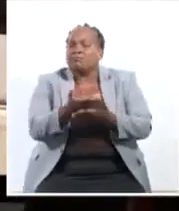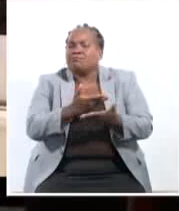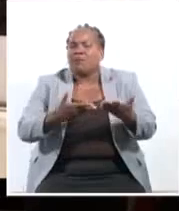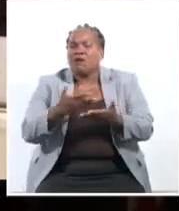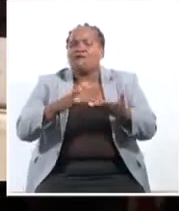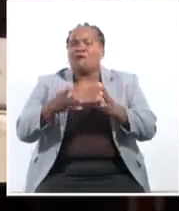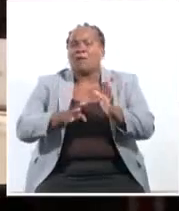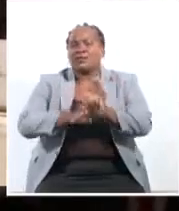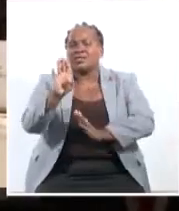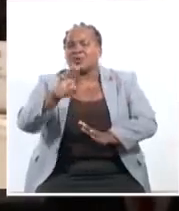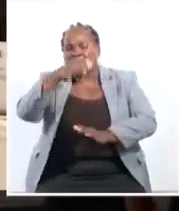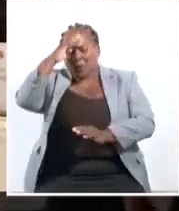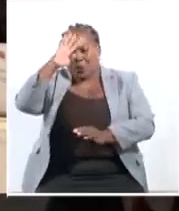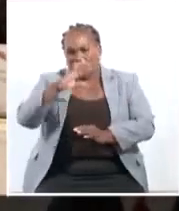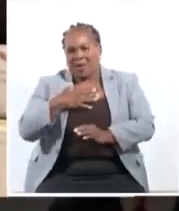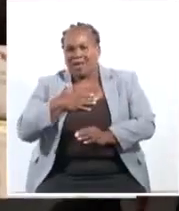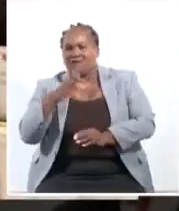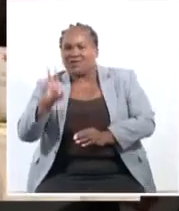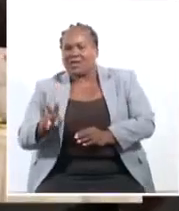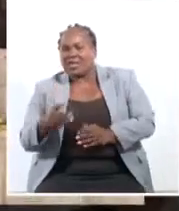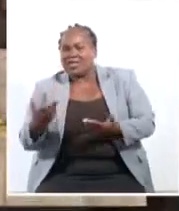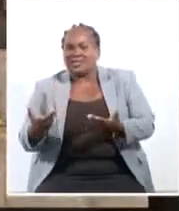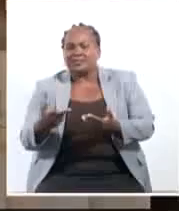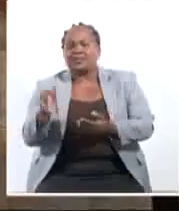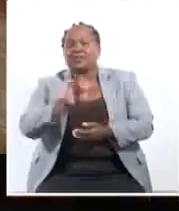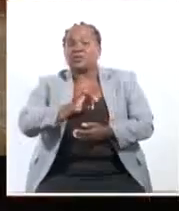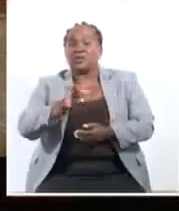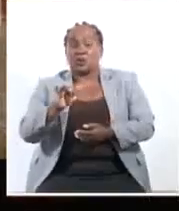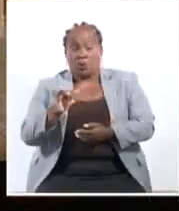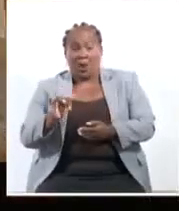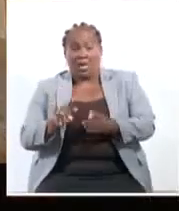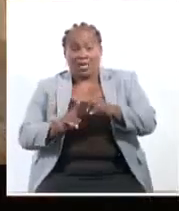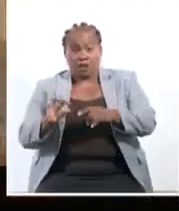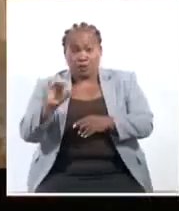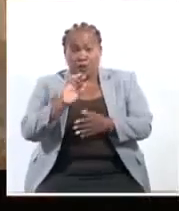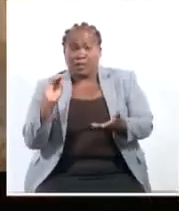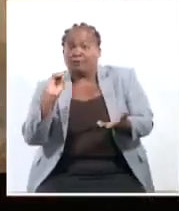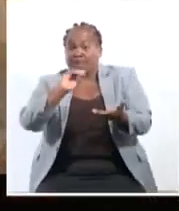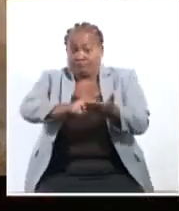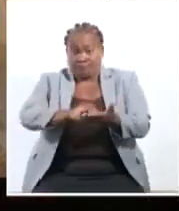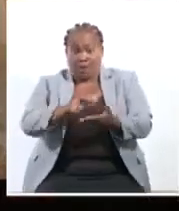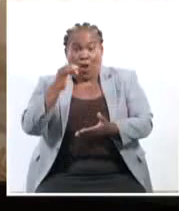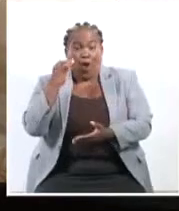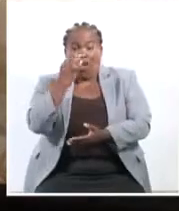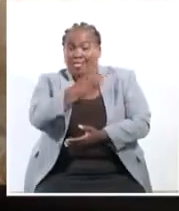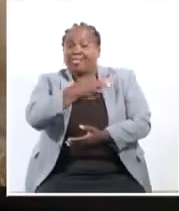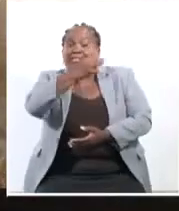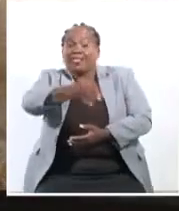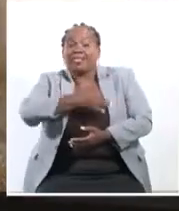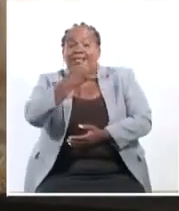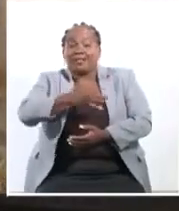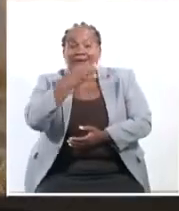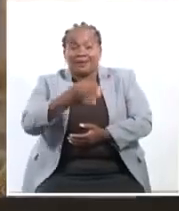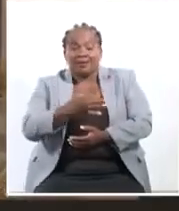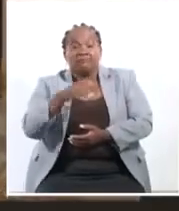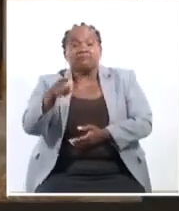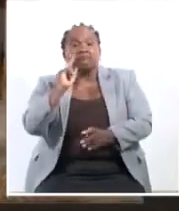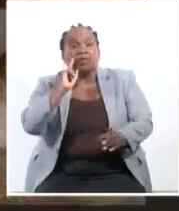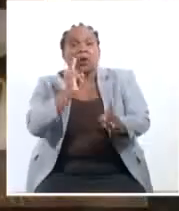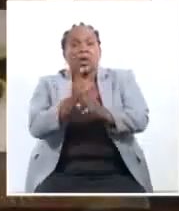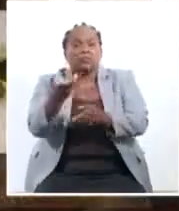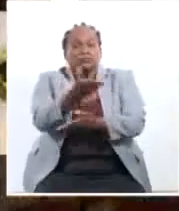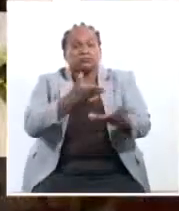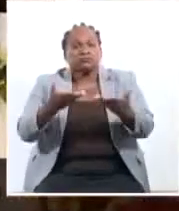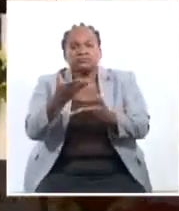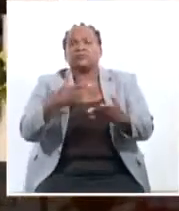modelos de desarrollo de acuerdo con información publicada en su cuenta oficial en Twitter Morales Ojeda calificó el encuentro como fructífero